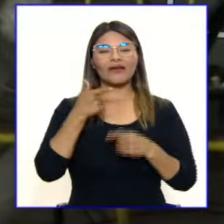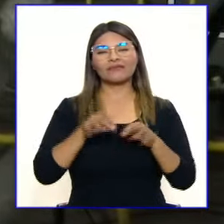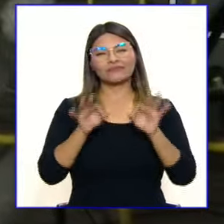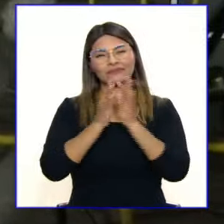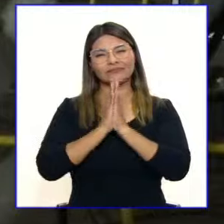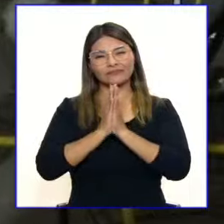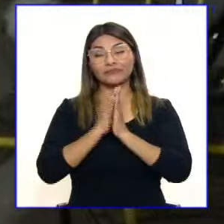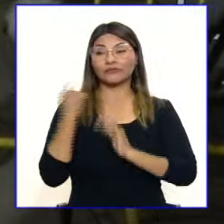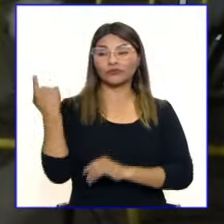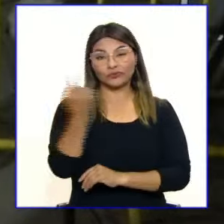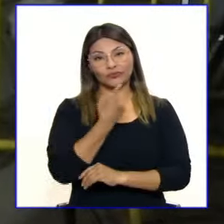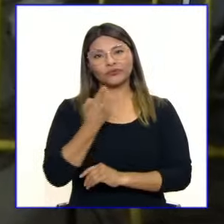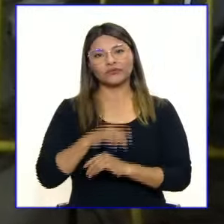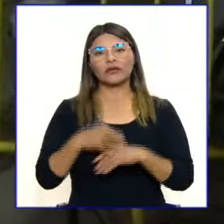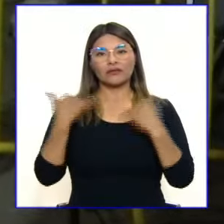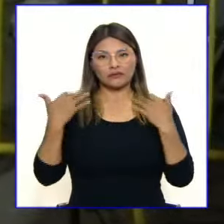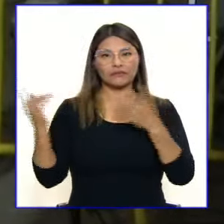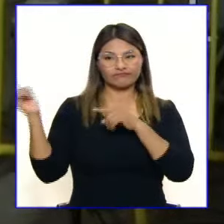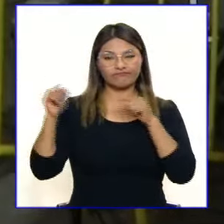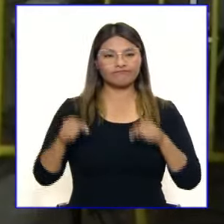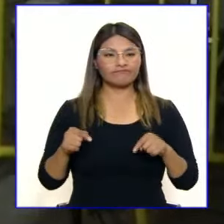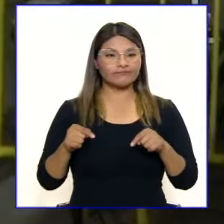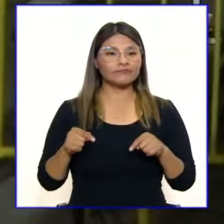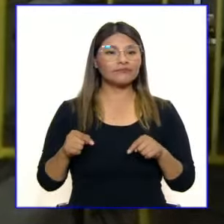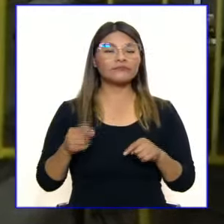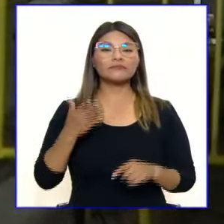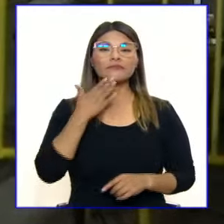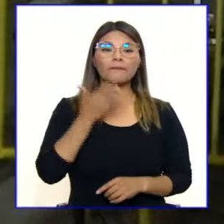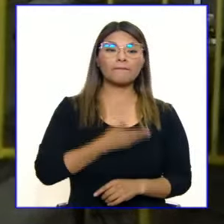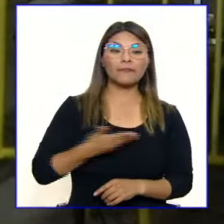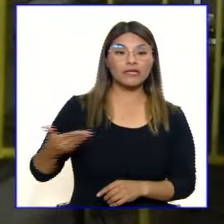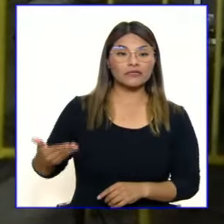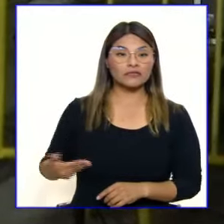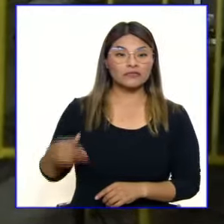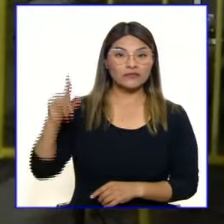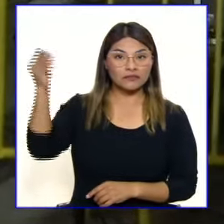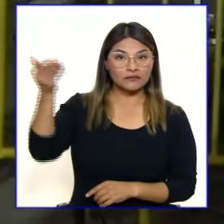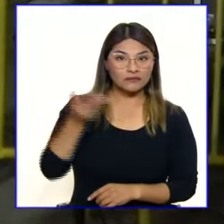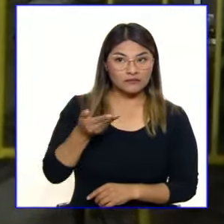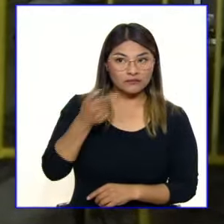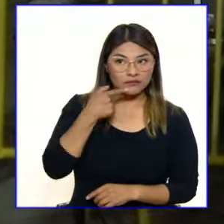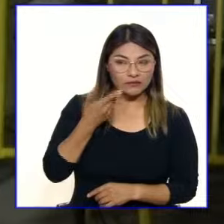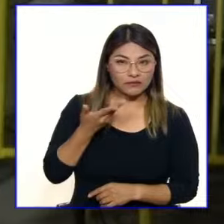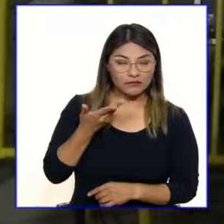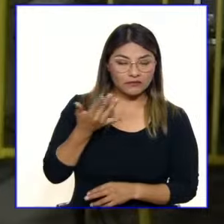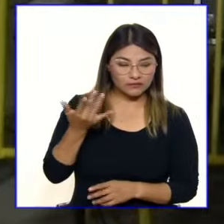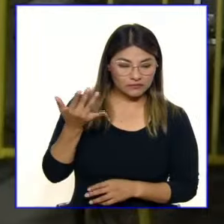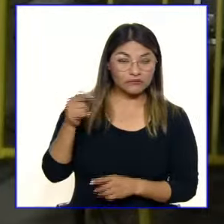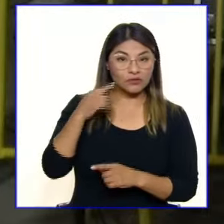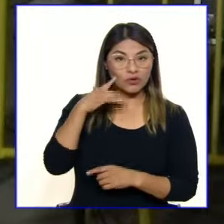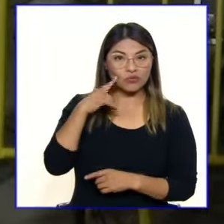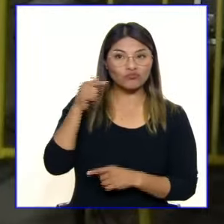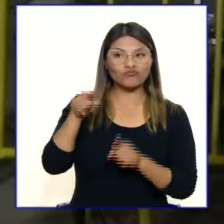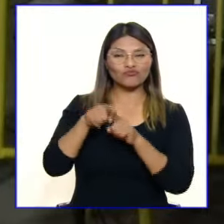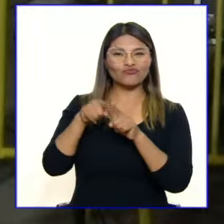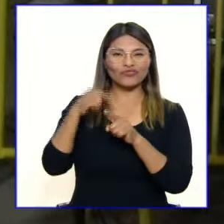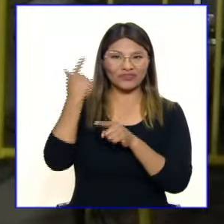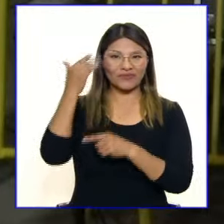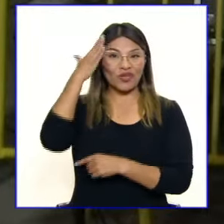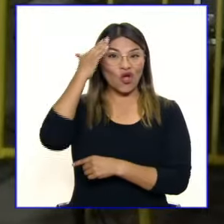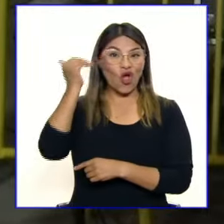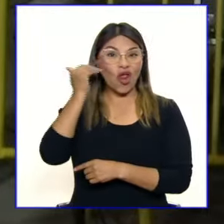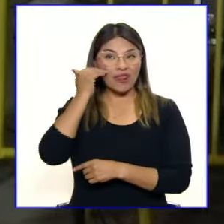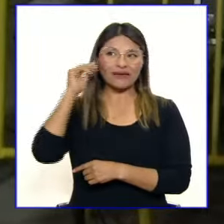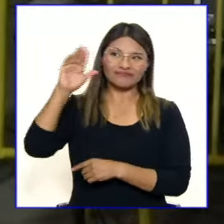amigos televidentes, ha llegado también el presidente de la República de Corea para formar